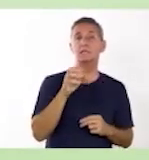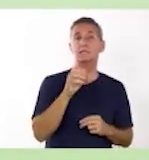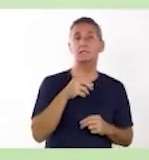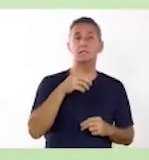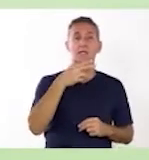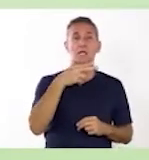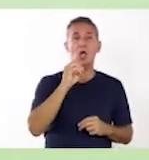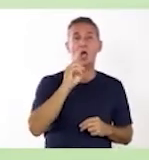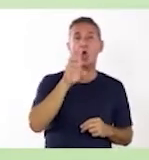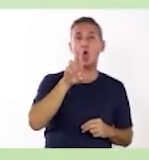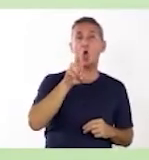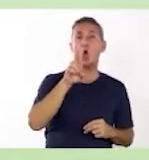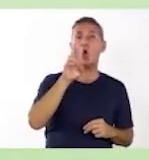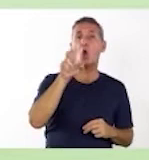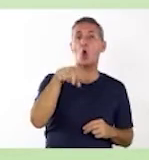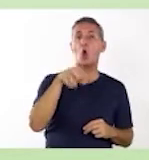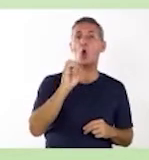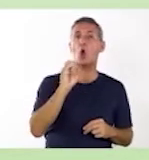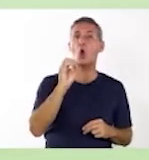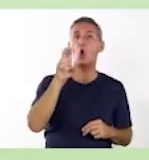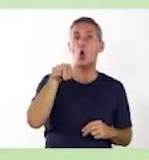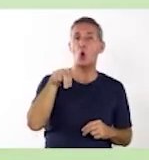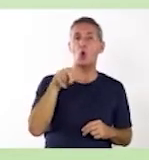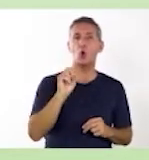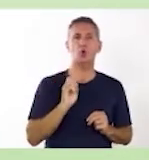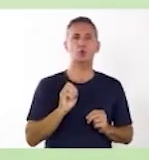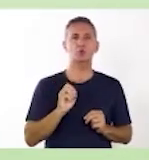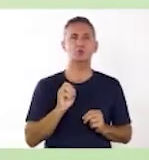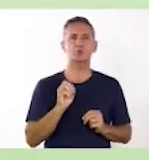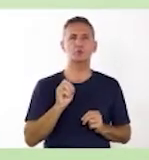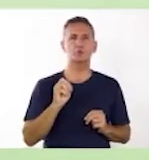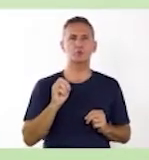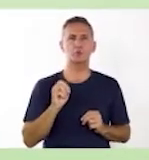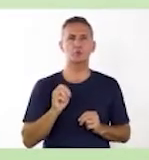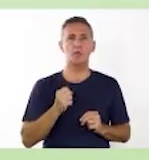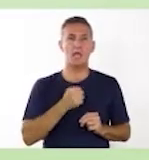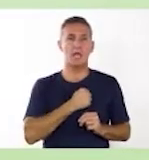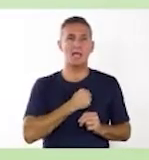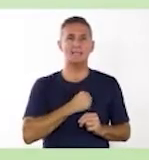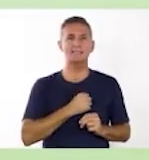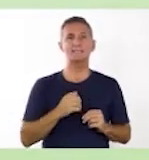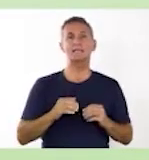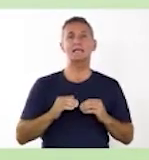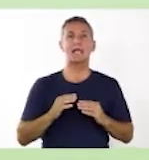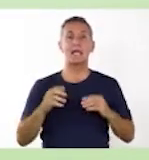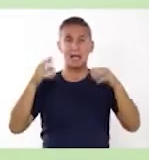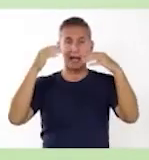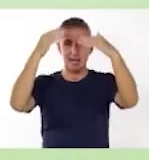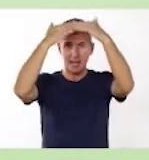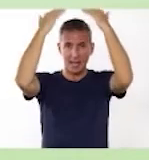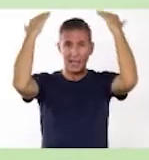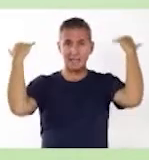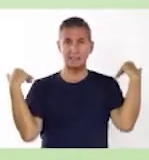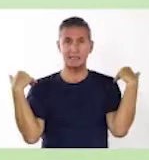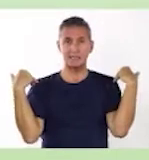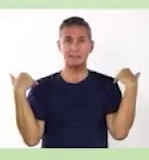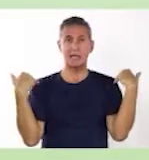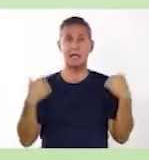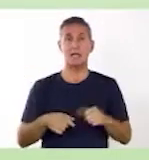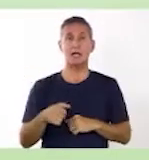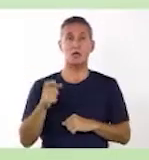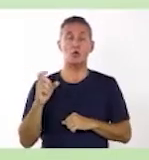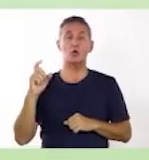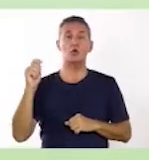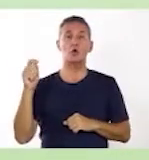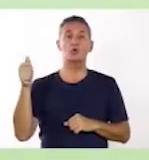Orgón con esa ceguera que tiene de Tartufo, pues quiere casarla con Tartufo. Está